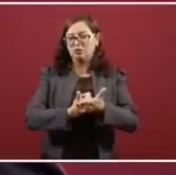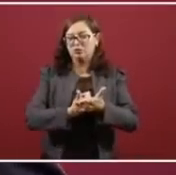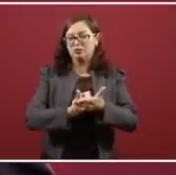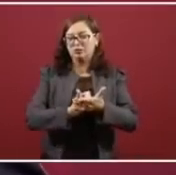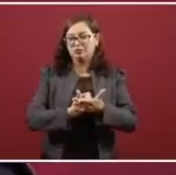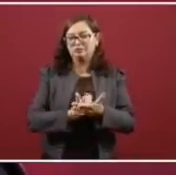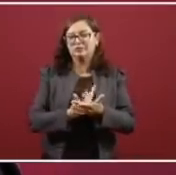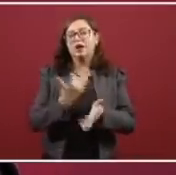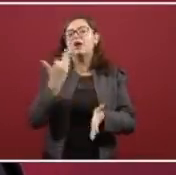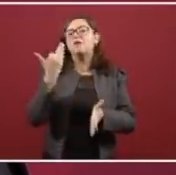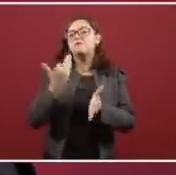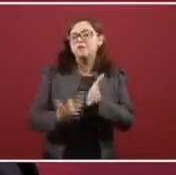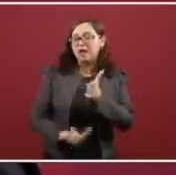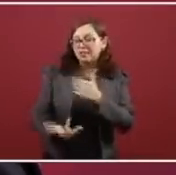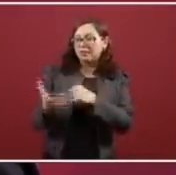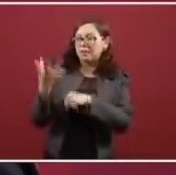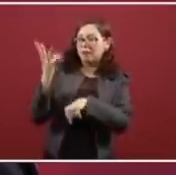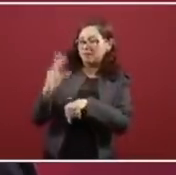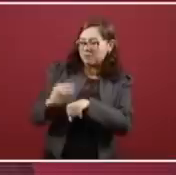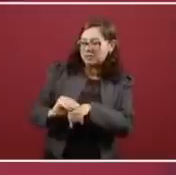se tengan los permisos